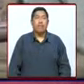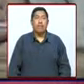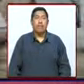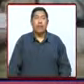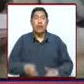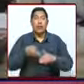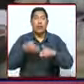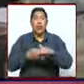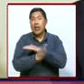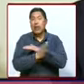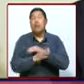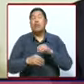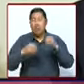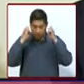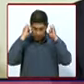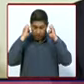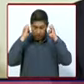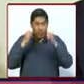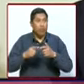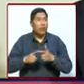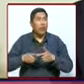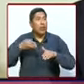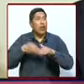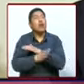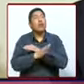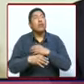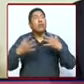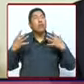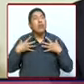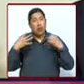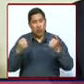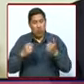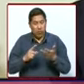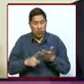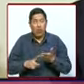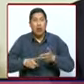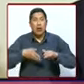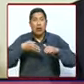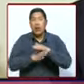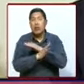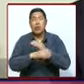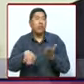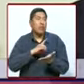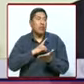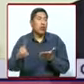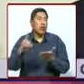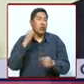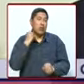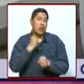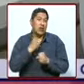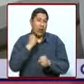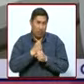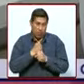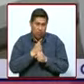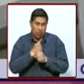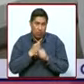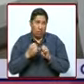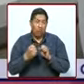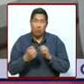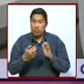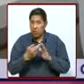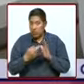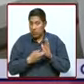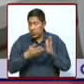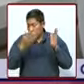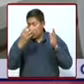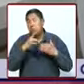la educación, el acceso a la salud, el acceso a los derechos laborales es otro de los beneficios.